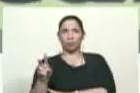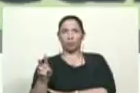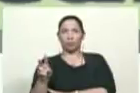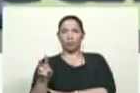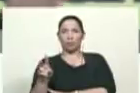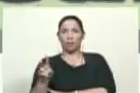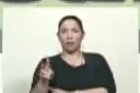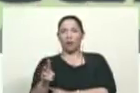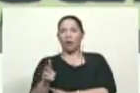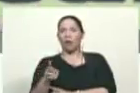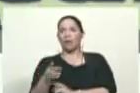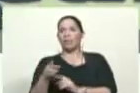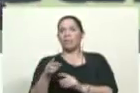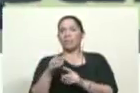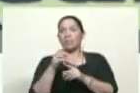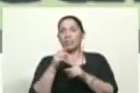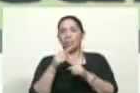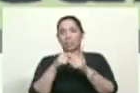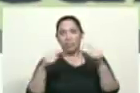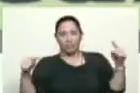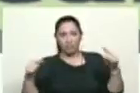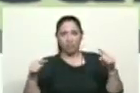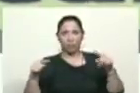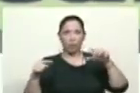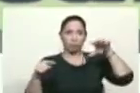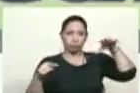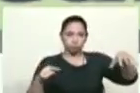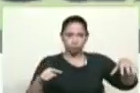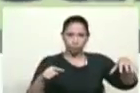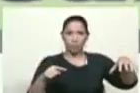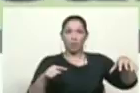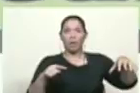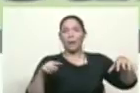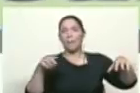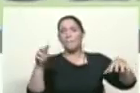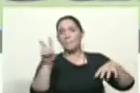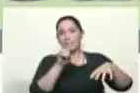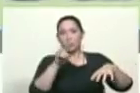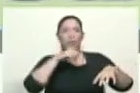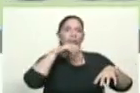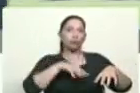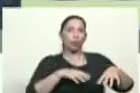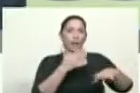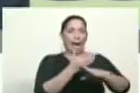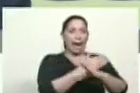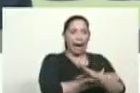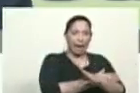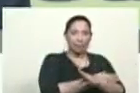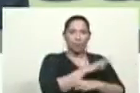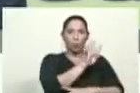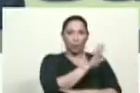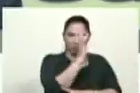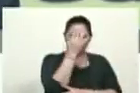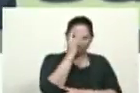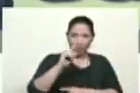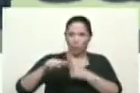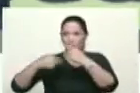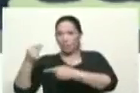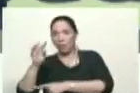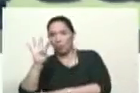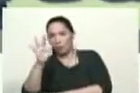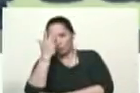dos. Antes del 4 de febrero, después del 4 de febrero. ¿Y por qué es tan importante para